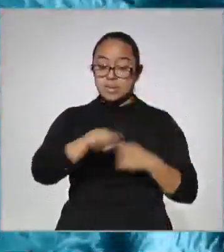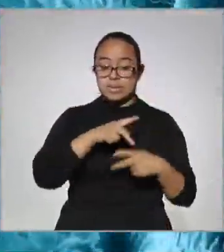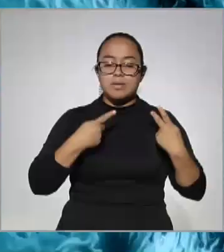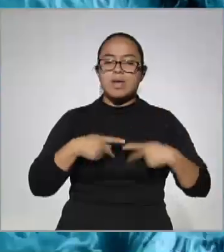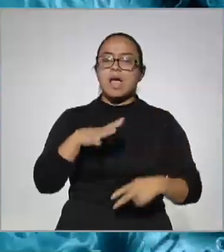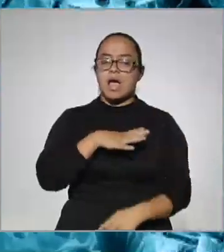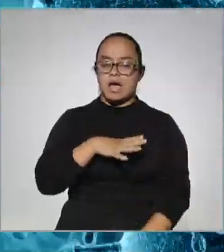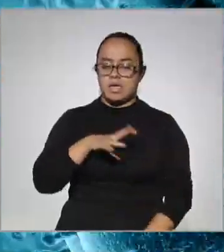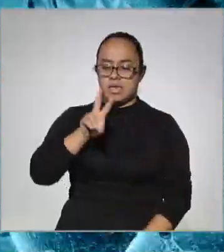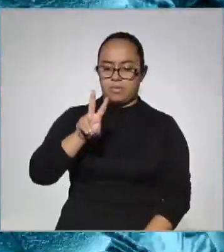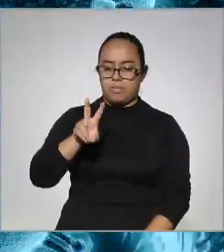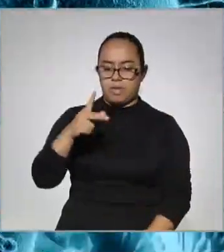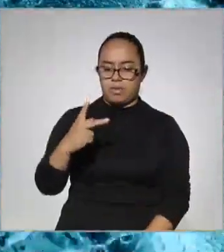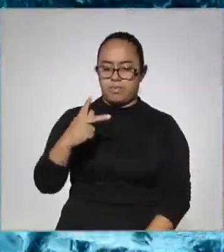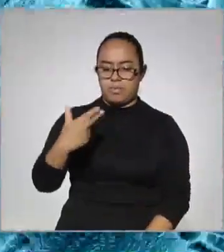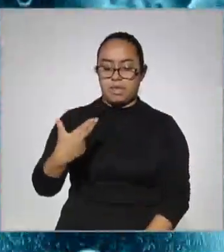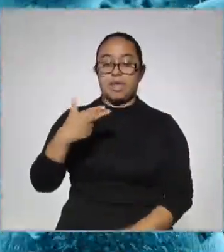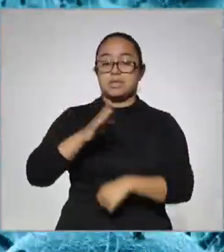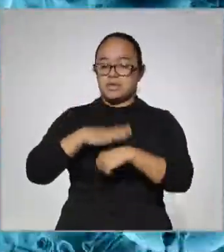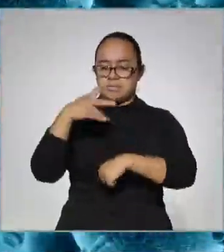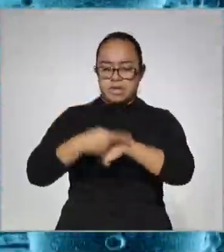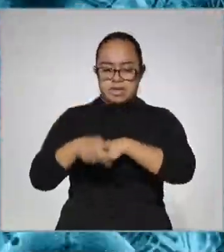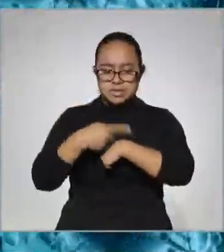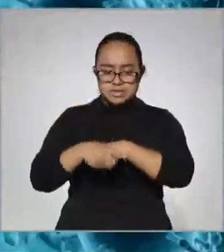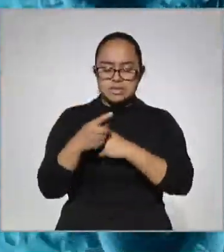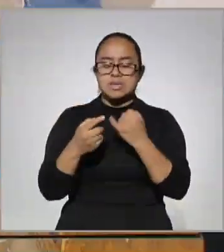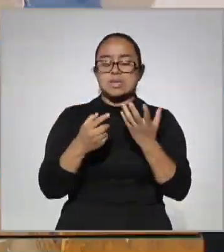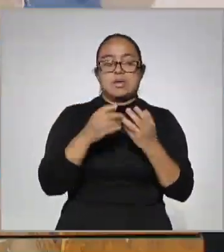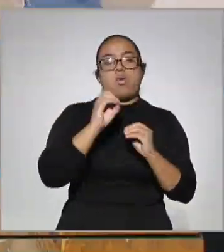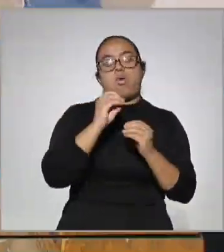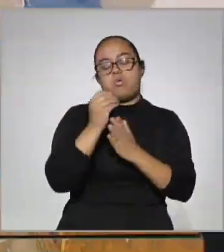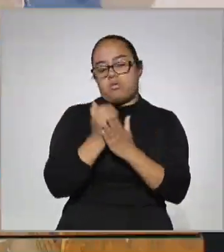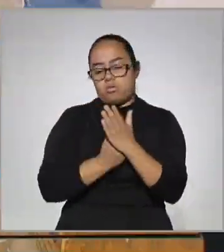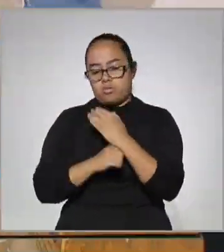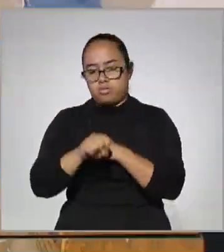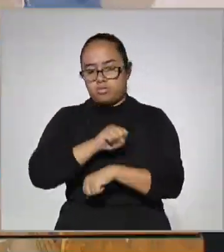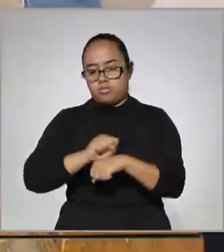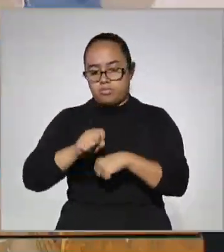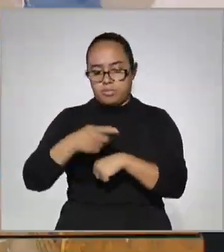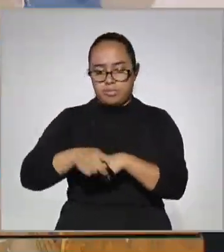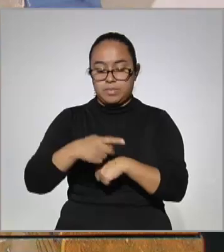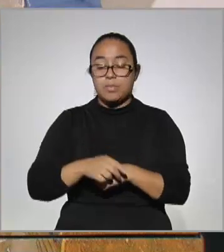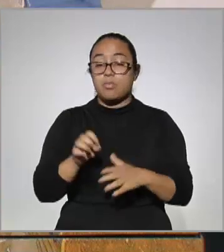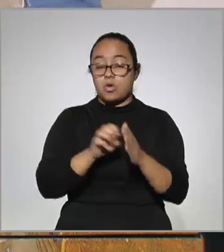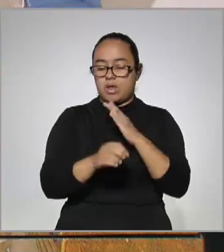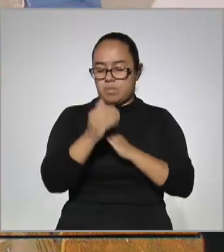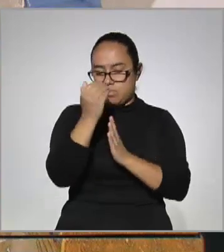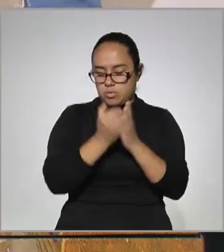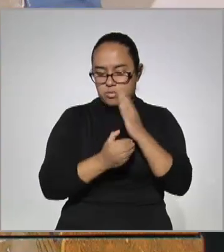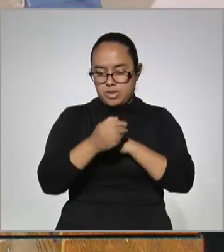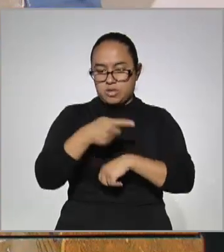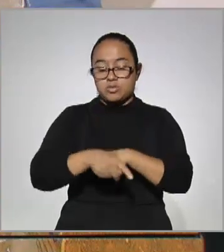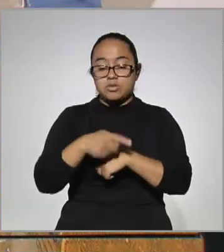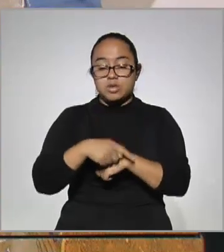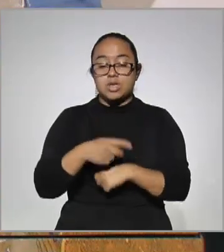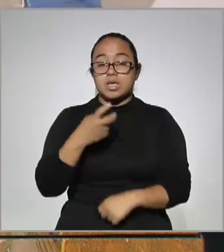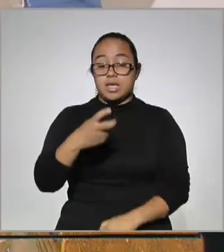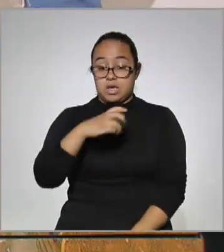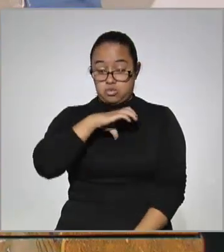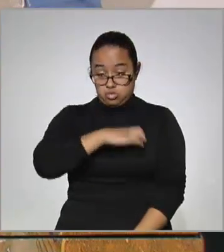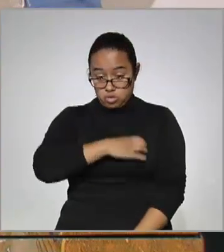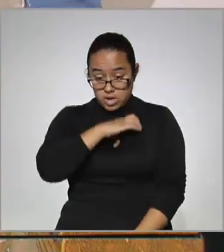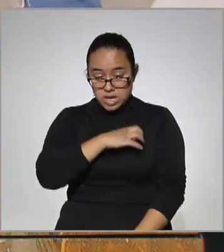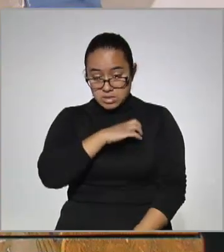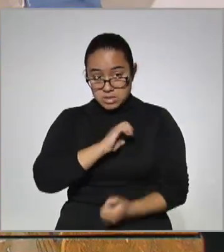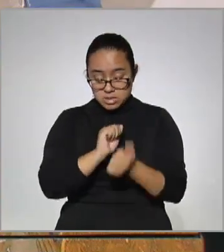papiloma humano de alto riesgo y de bajo riesgo. Generalmente los de bajo riesgo no son